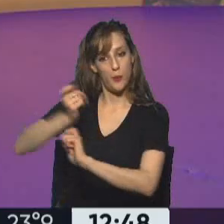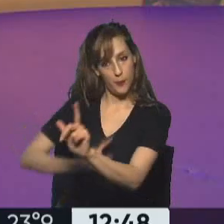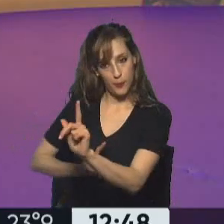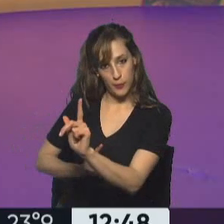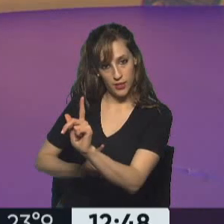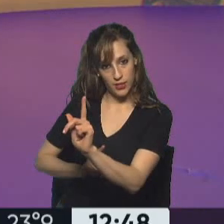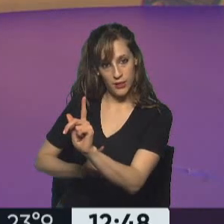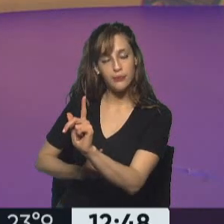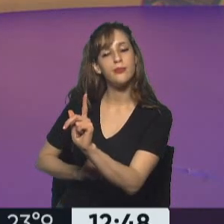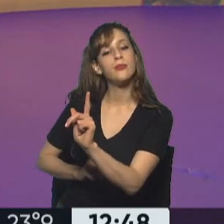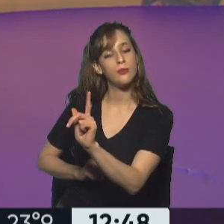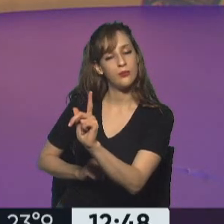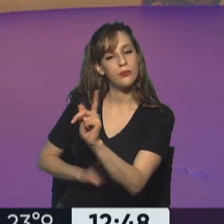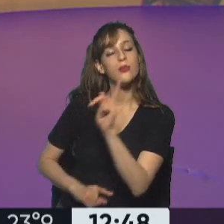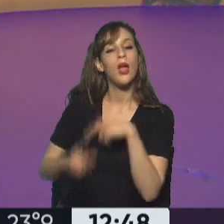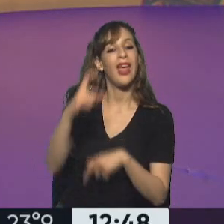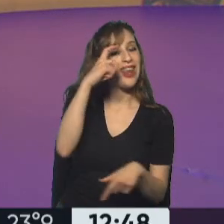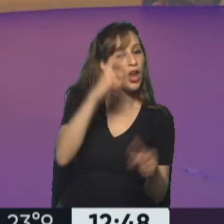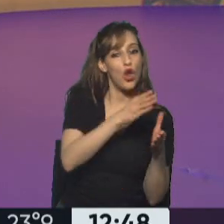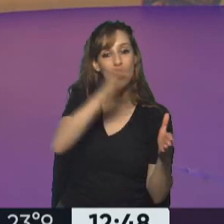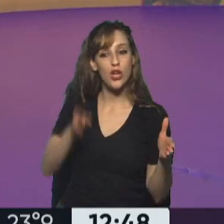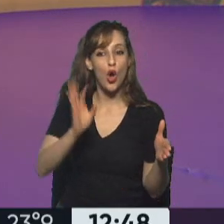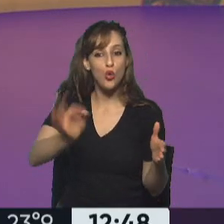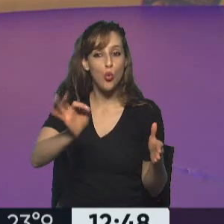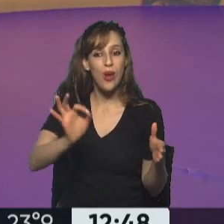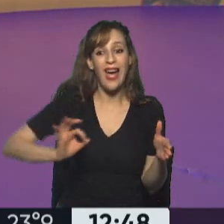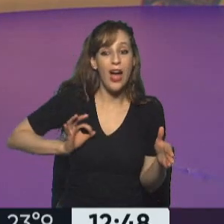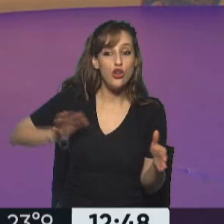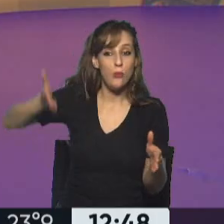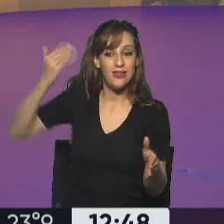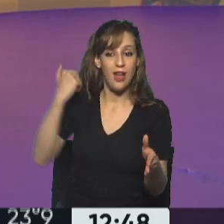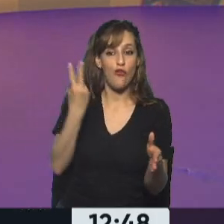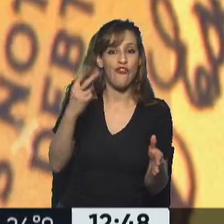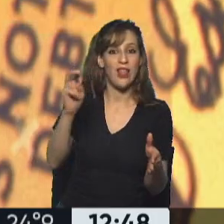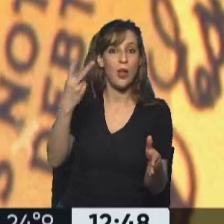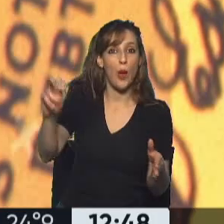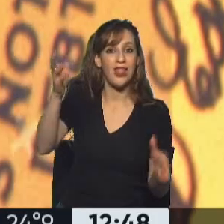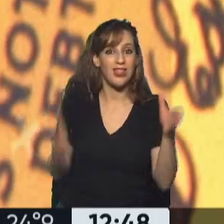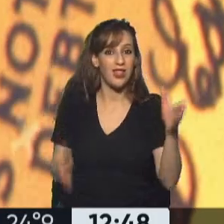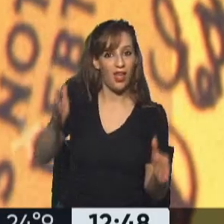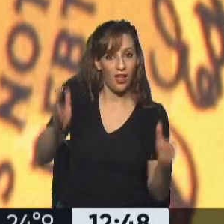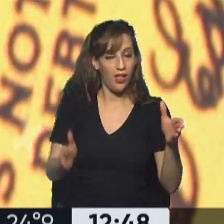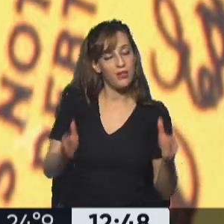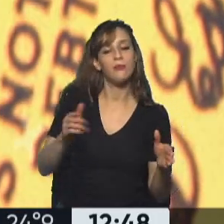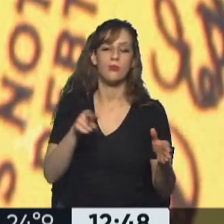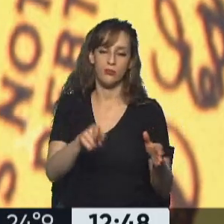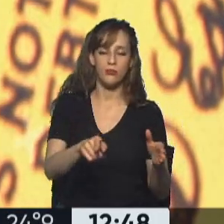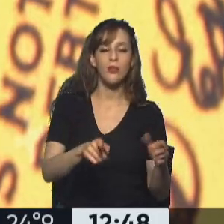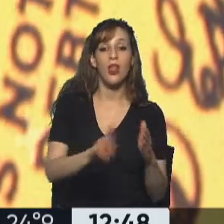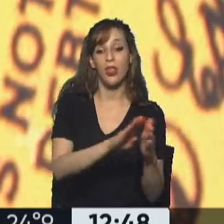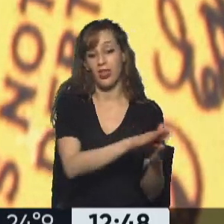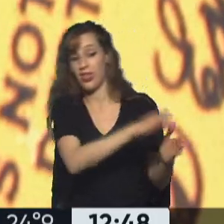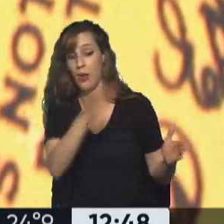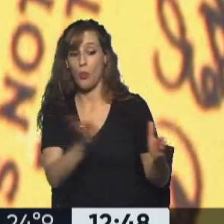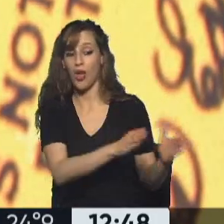en el período enero-octubre 2020 estamos hablando del año pasado un contexto además complejo en donde luego de este periodo se tomaron